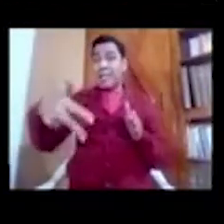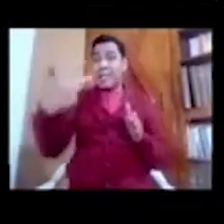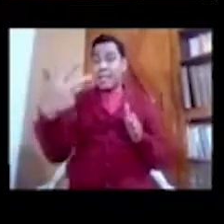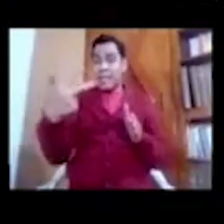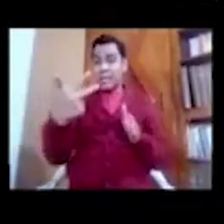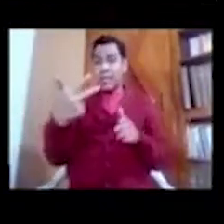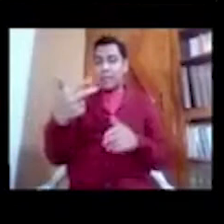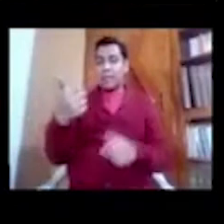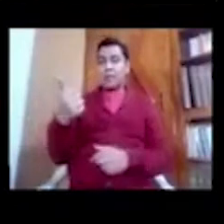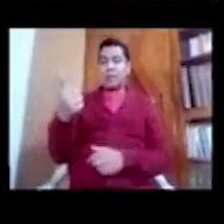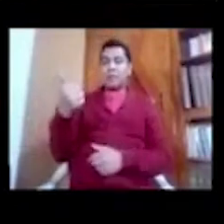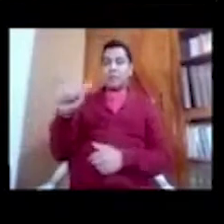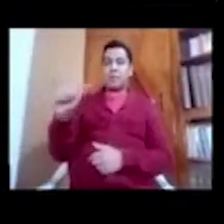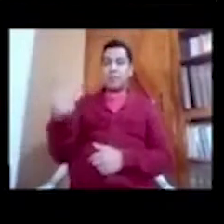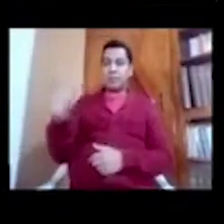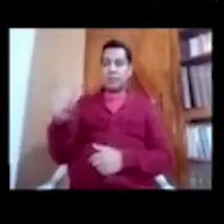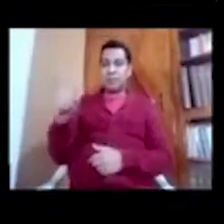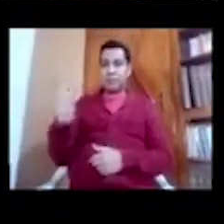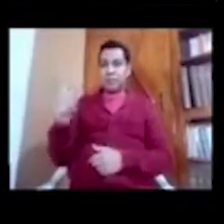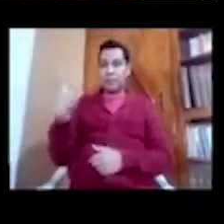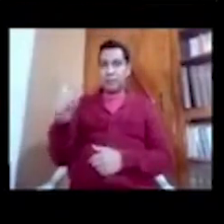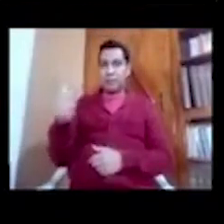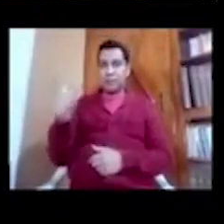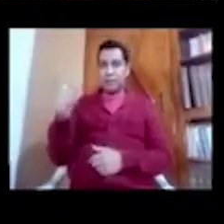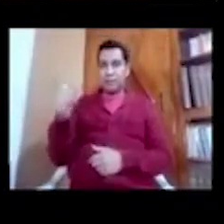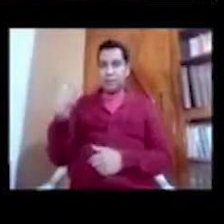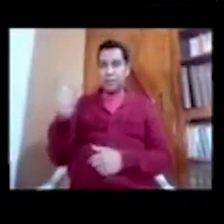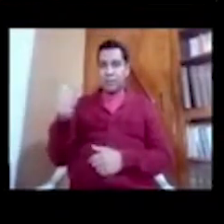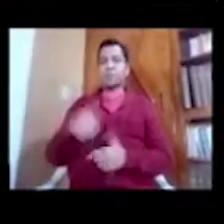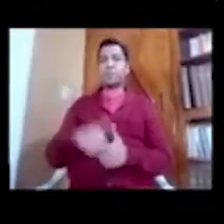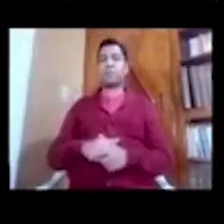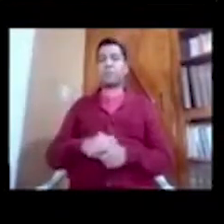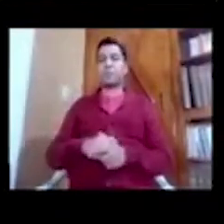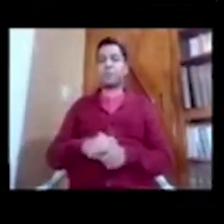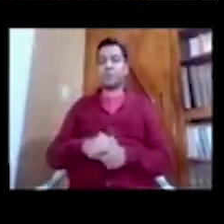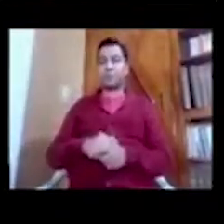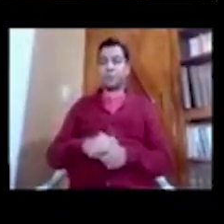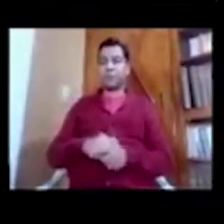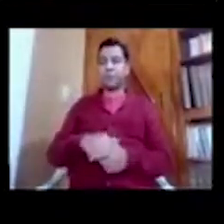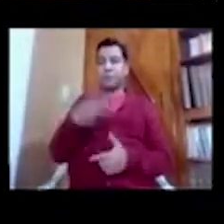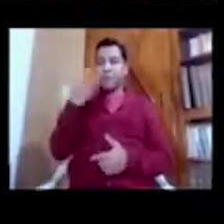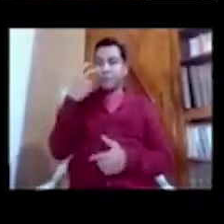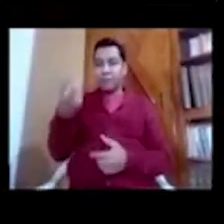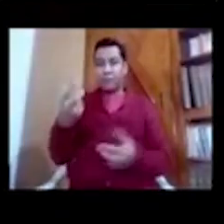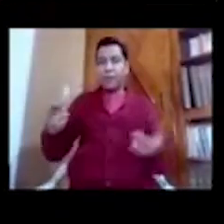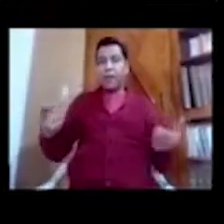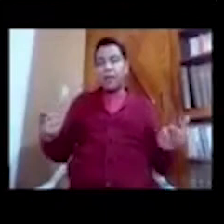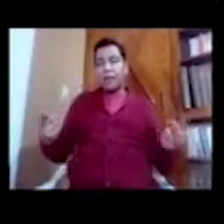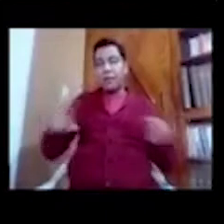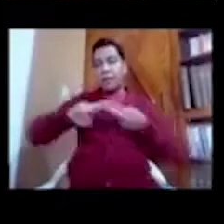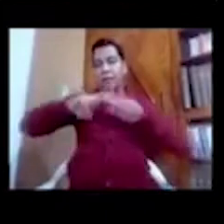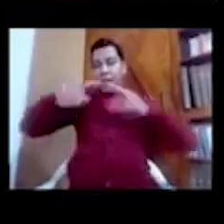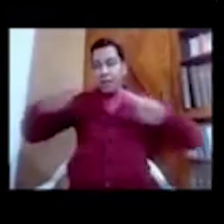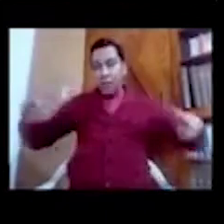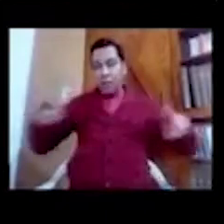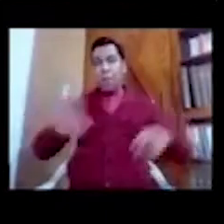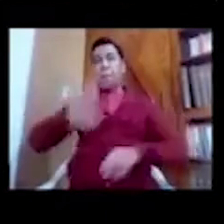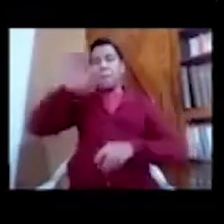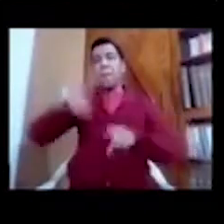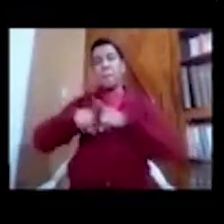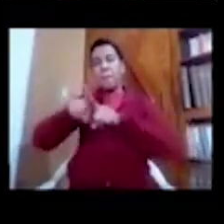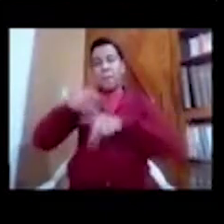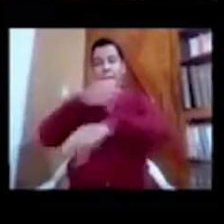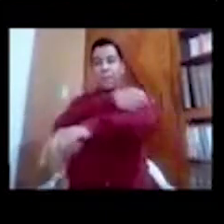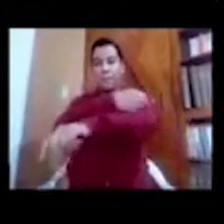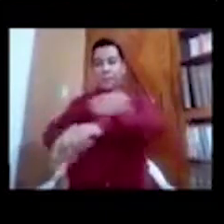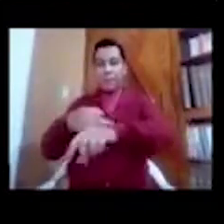interesante es que finalmente ellos siempre siguieron teniendo esta relación de hermanos, ¿no? Tanto que el último